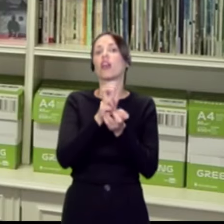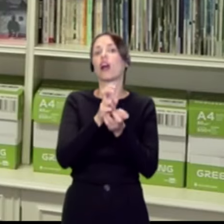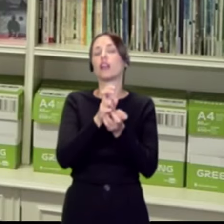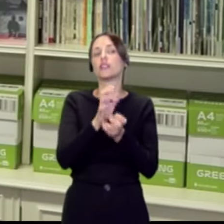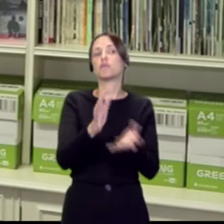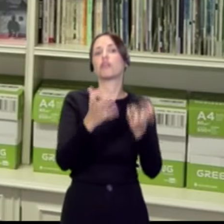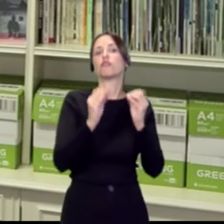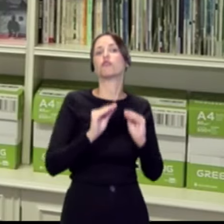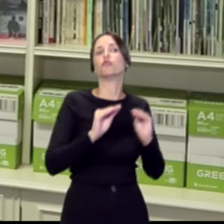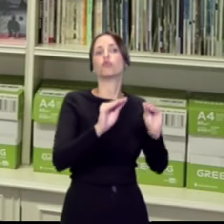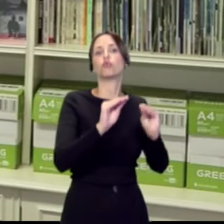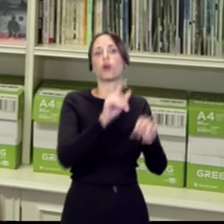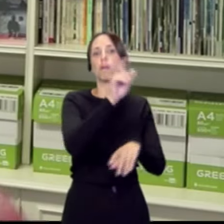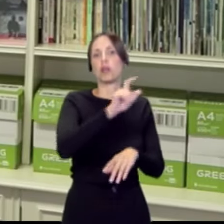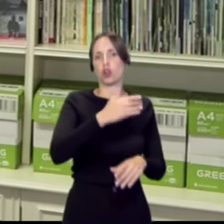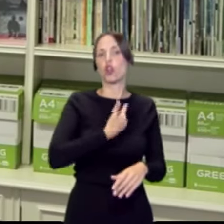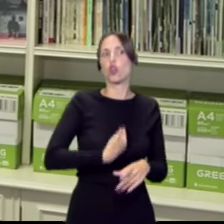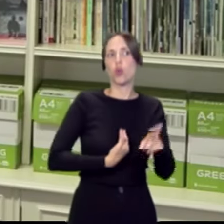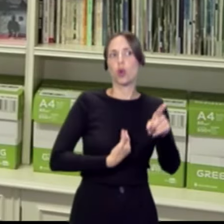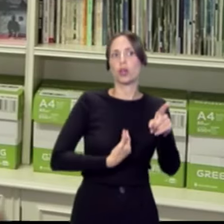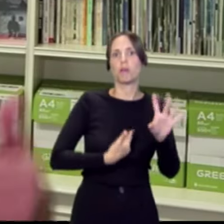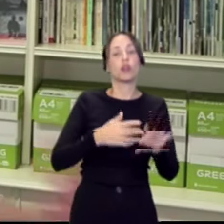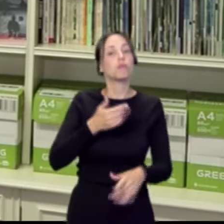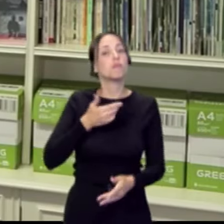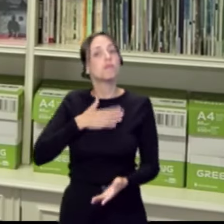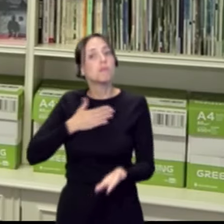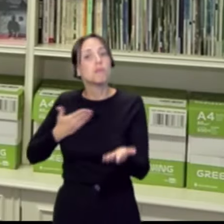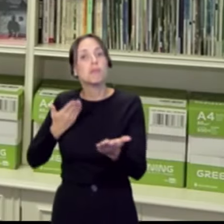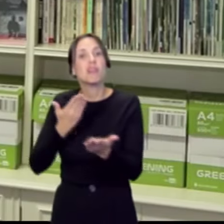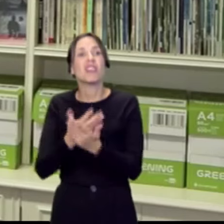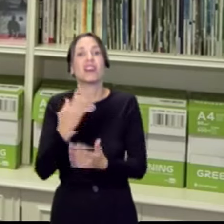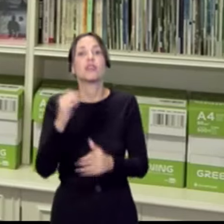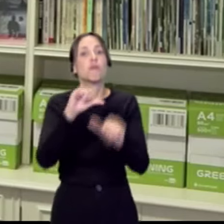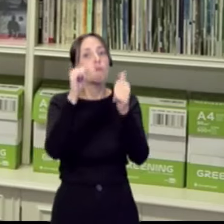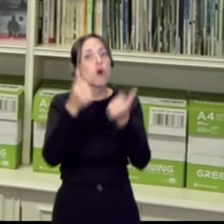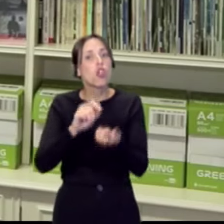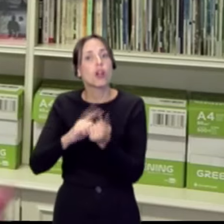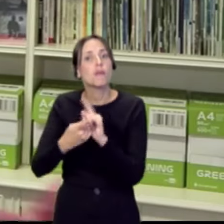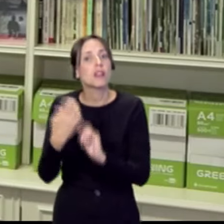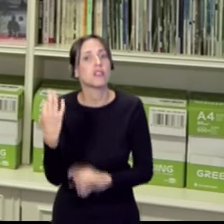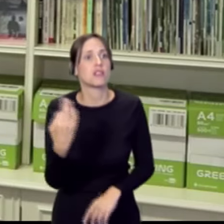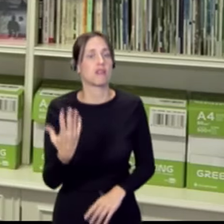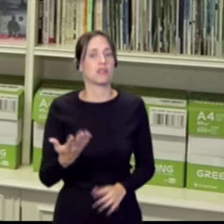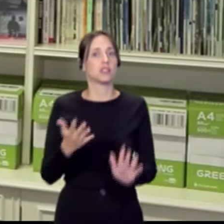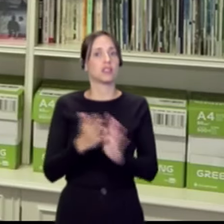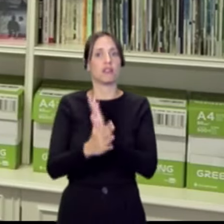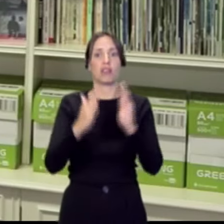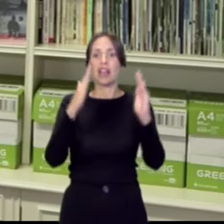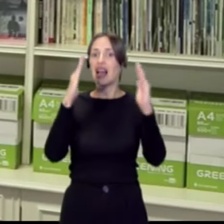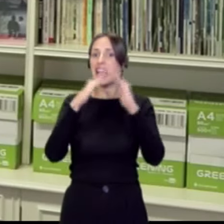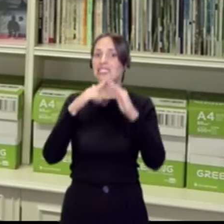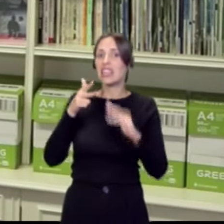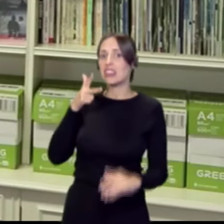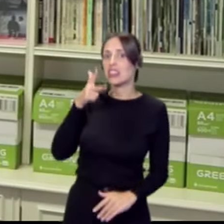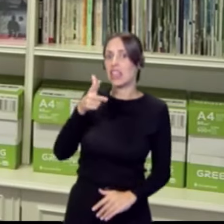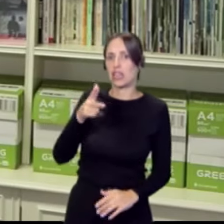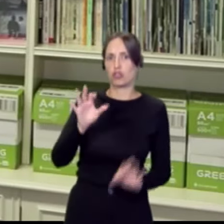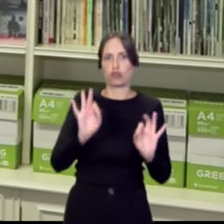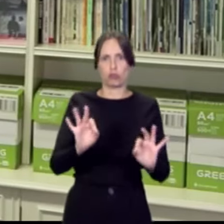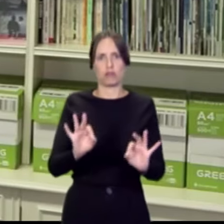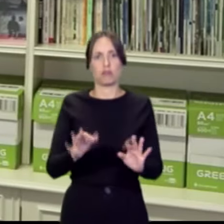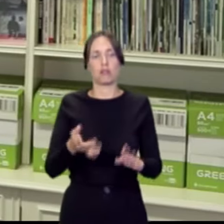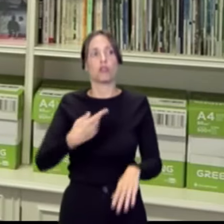estamos planteando es que se tiene que revertir el modelo. Lo que está siendo un clamor en la calle es que la vivienda tiene que ser un derecho. Por tanto, nosotros lo que